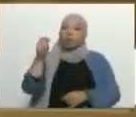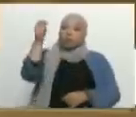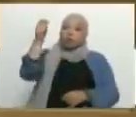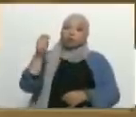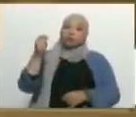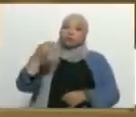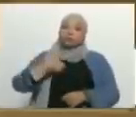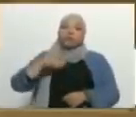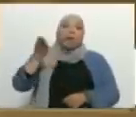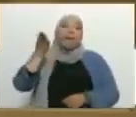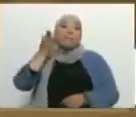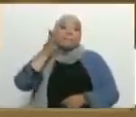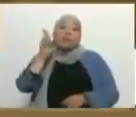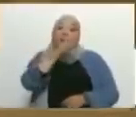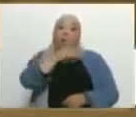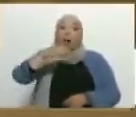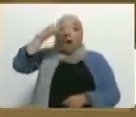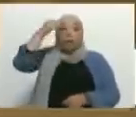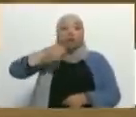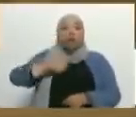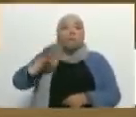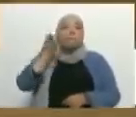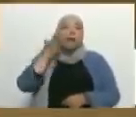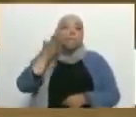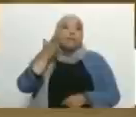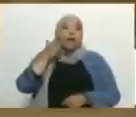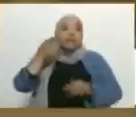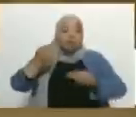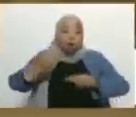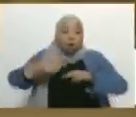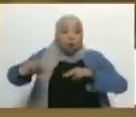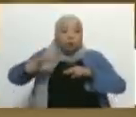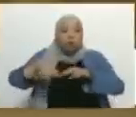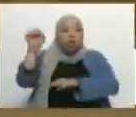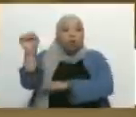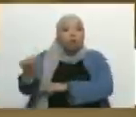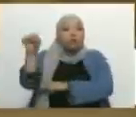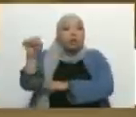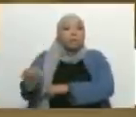en condición de madre con un niño autista.